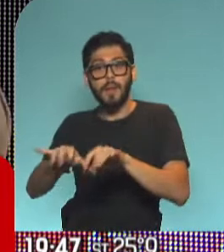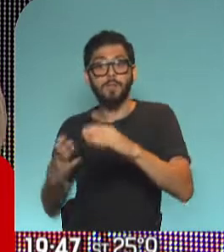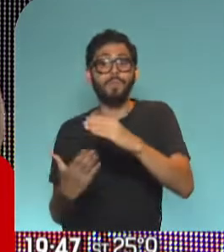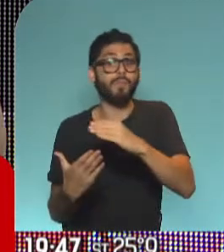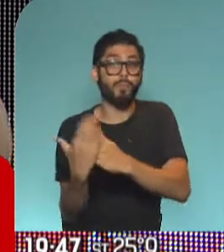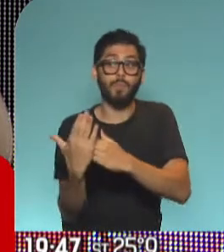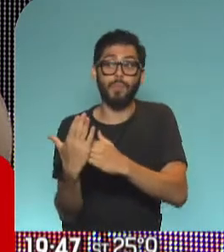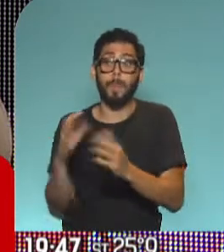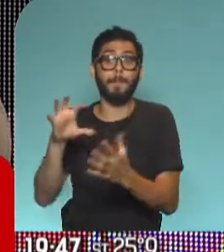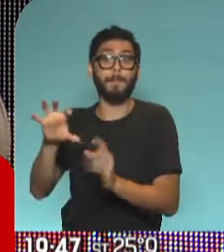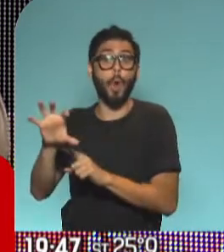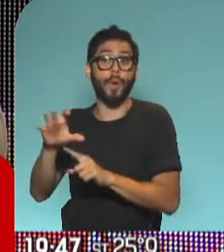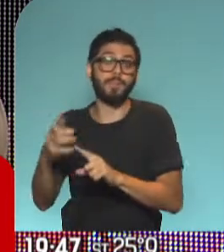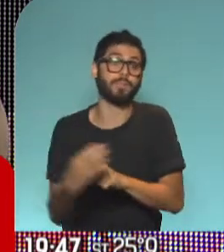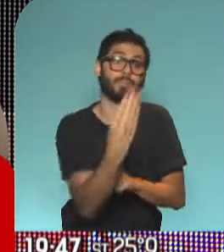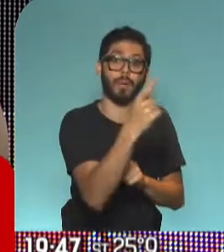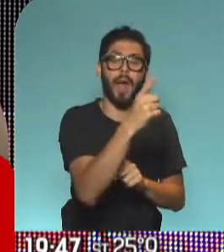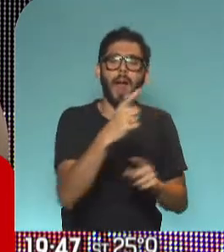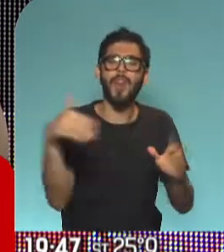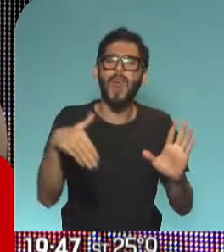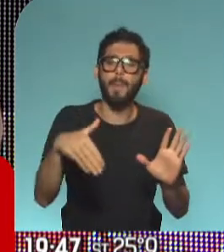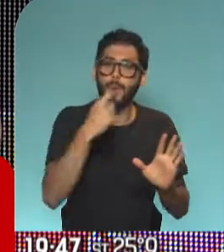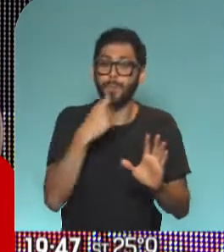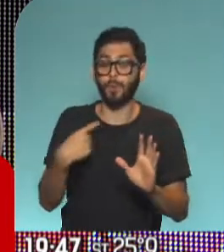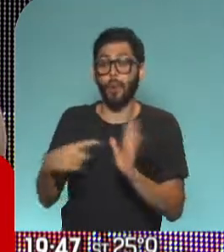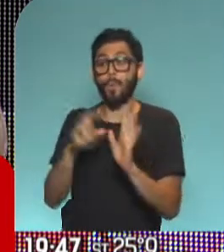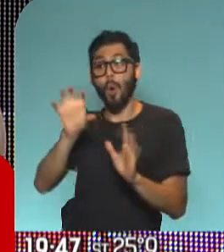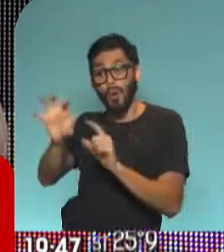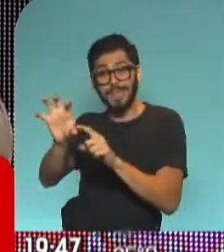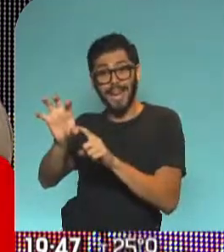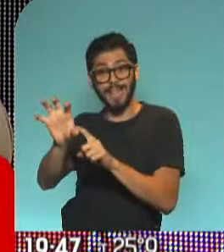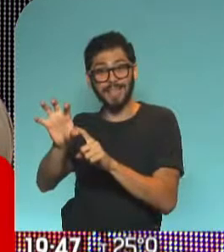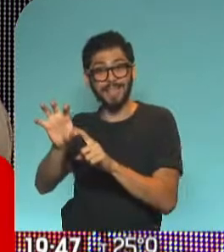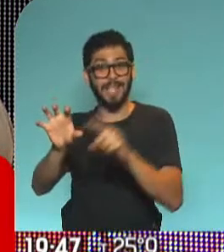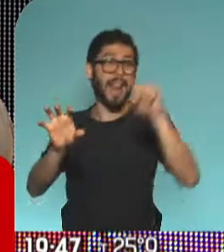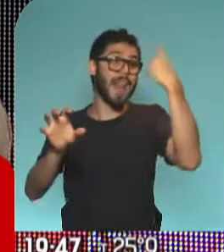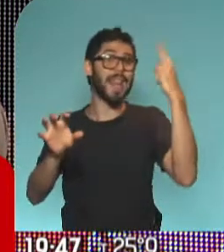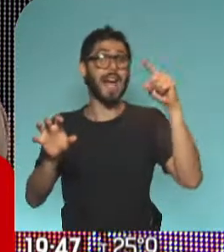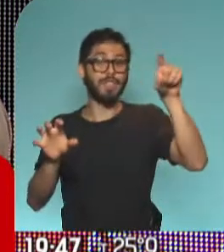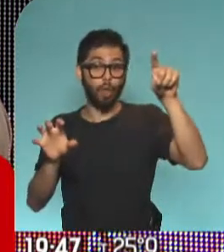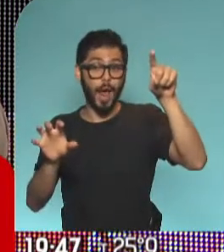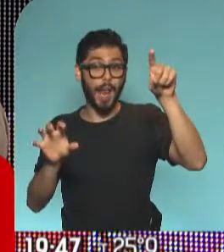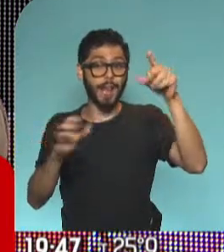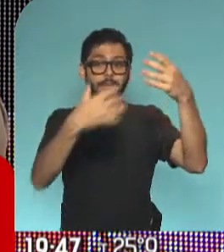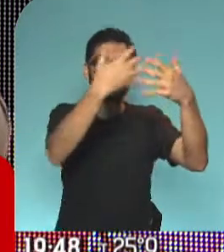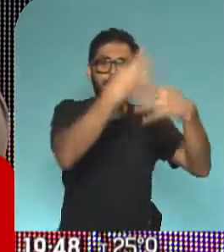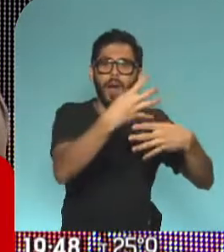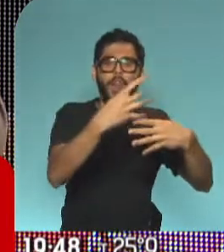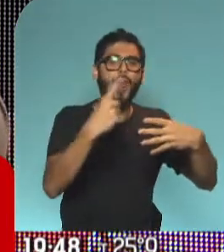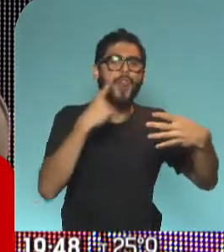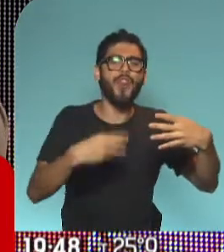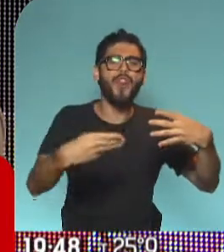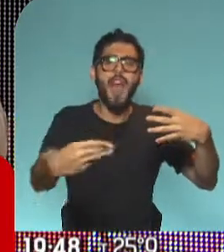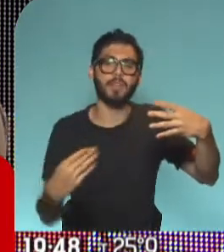decir, si ustedes miran los números de cantidad de dosis aplicadas en la provincia de Buenos Aires, eso impacta en el tablero nacional algunos días después,